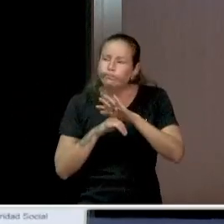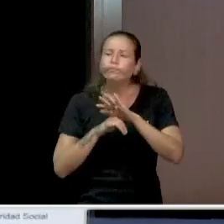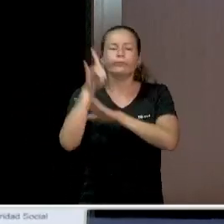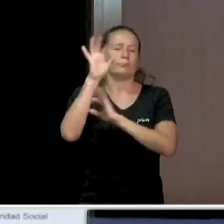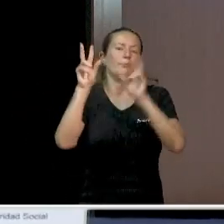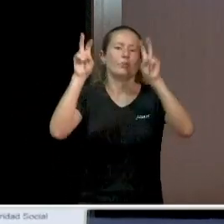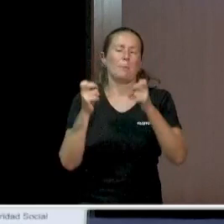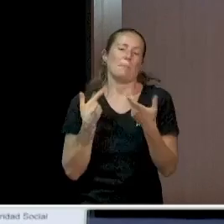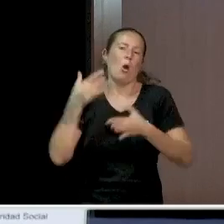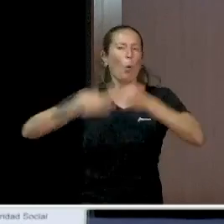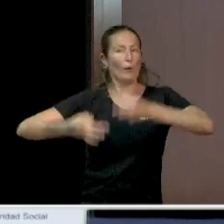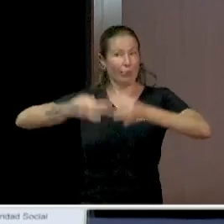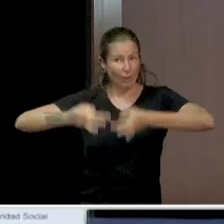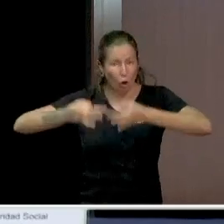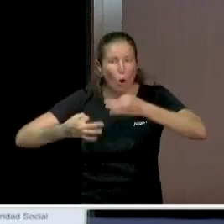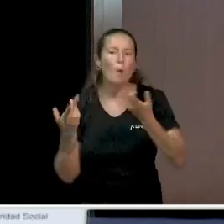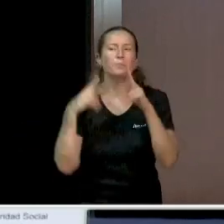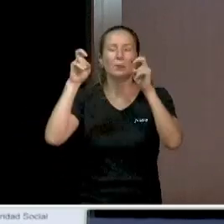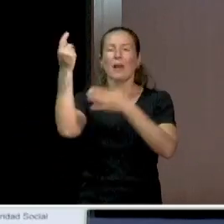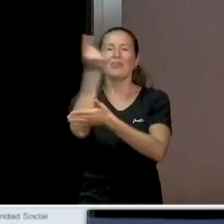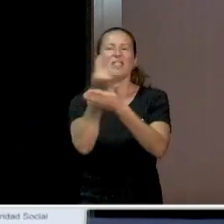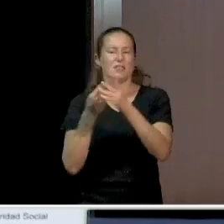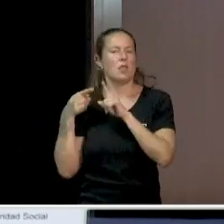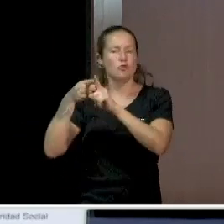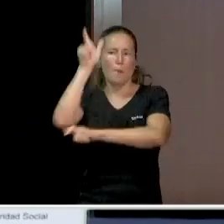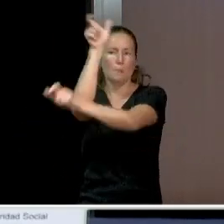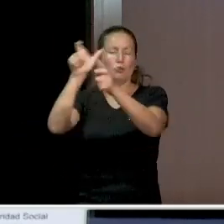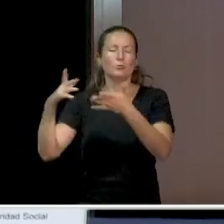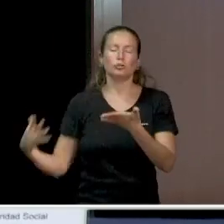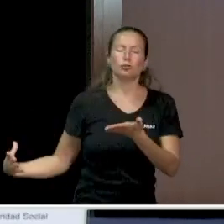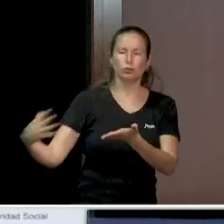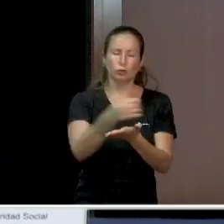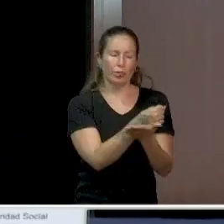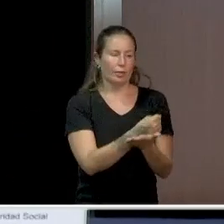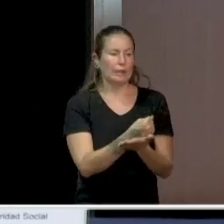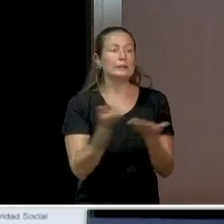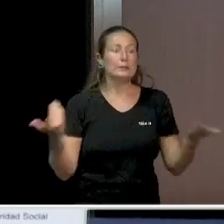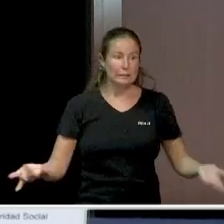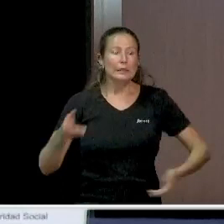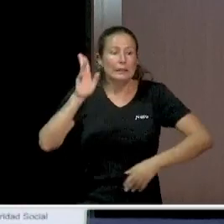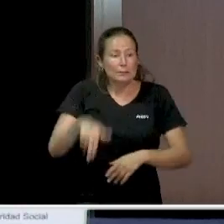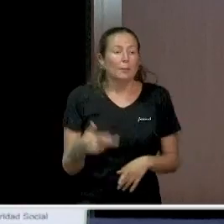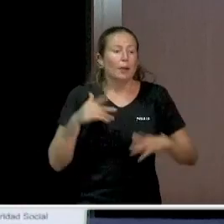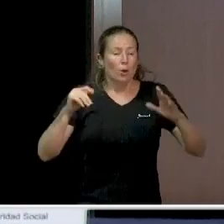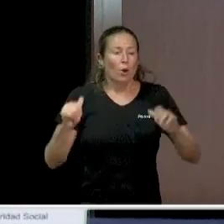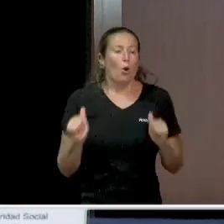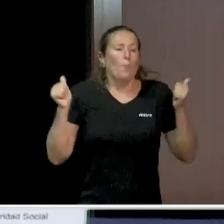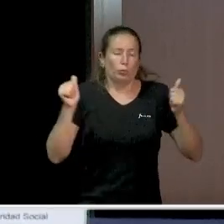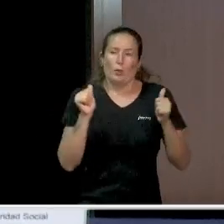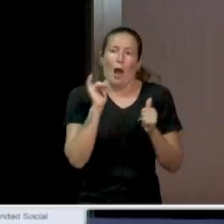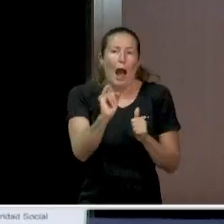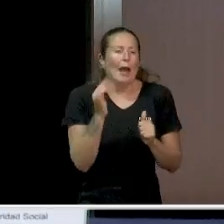ámbito jurídico, en la cuestión del diseño para todas las personas, como les decía, y además tuve ocasión de trabajar